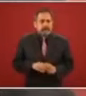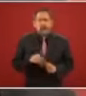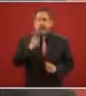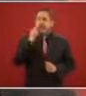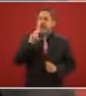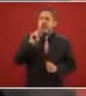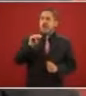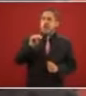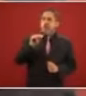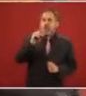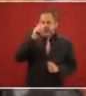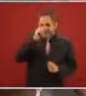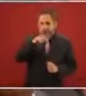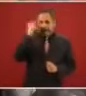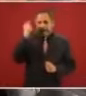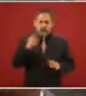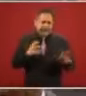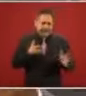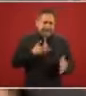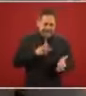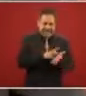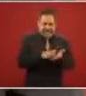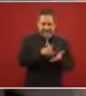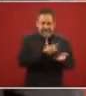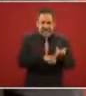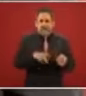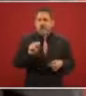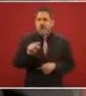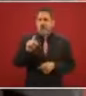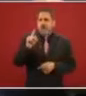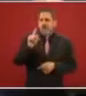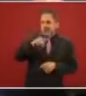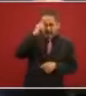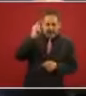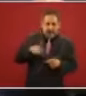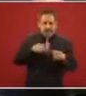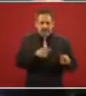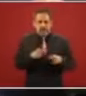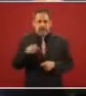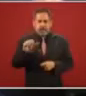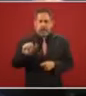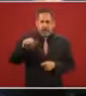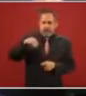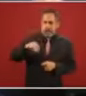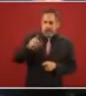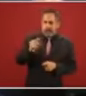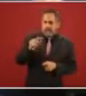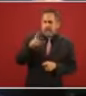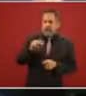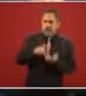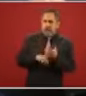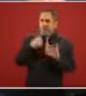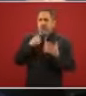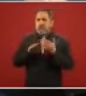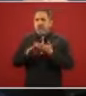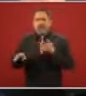fácilmente, aunque es un derecho que tienen los ciudadanos, amparos